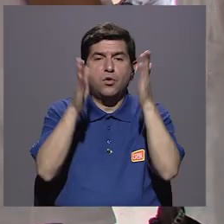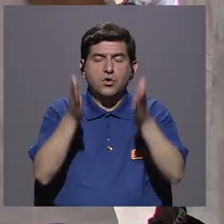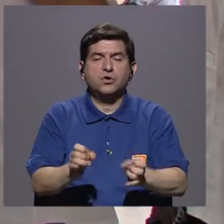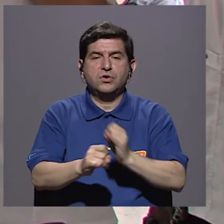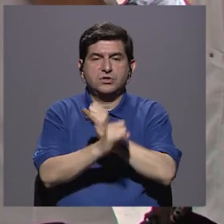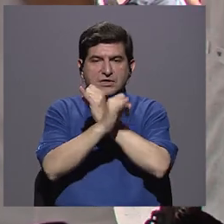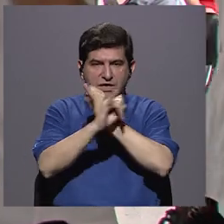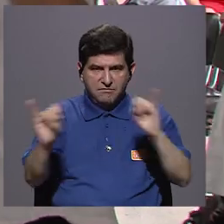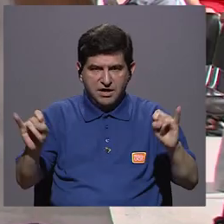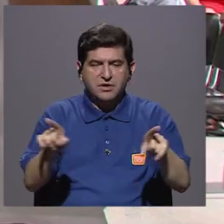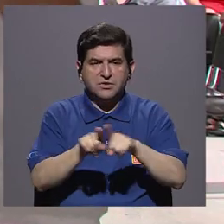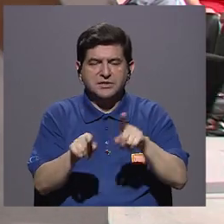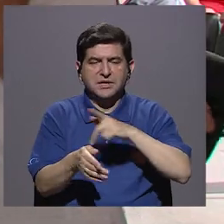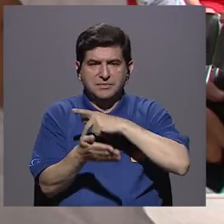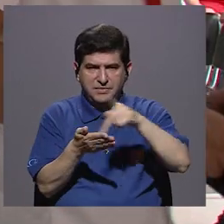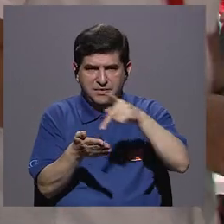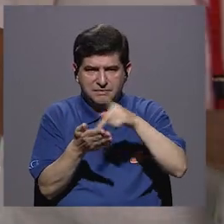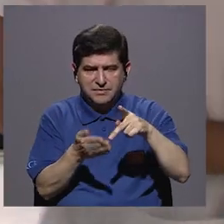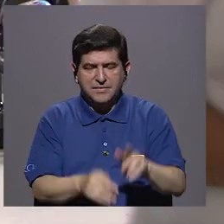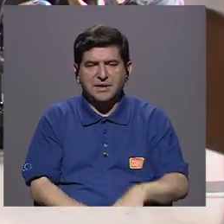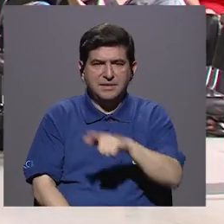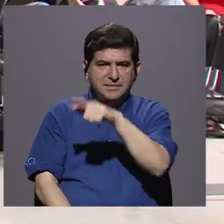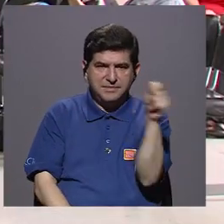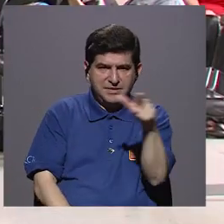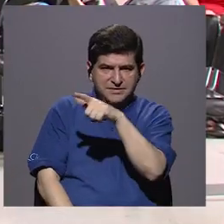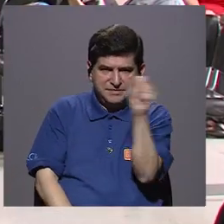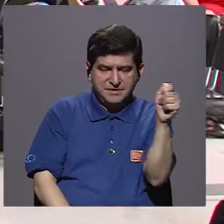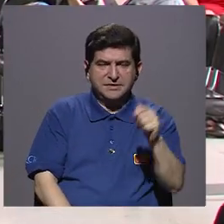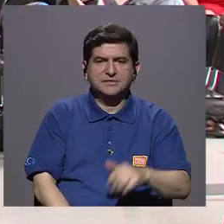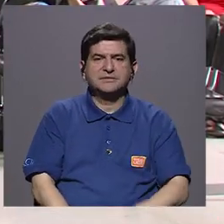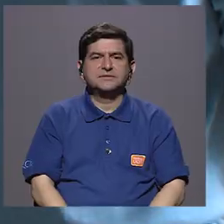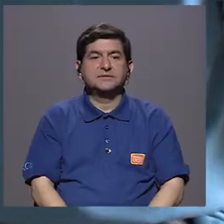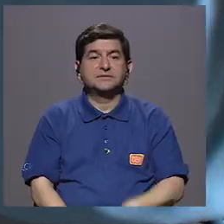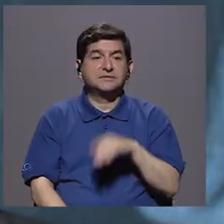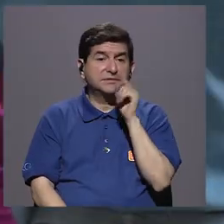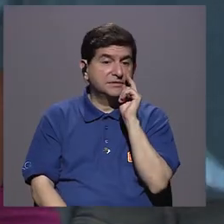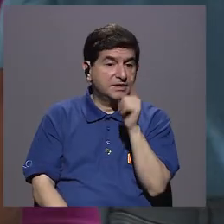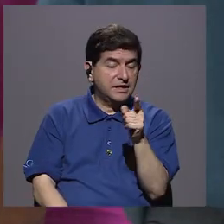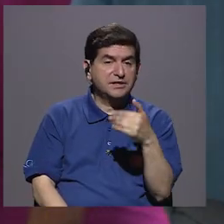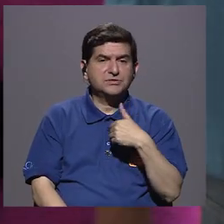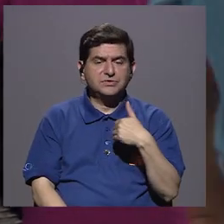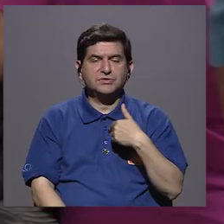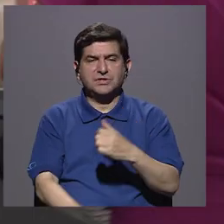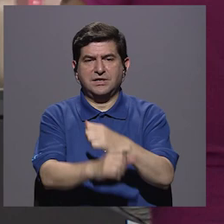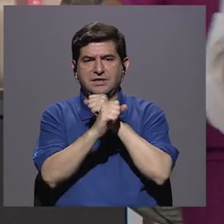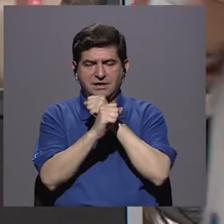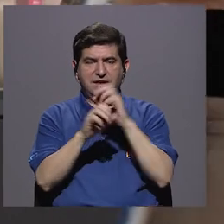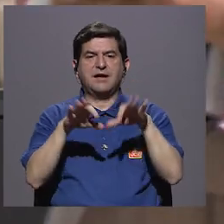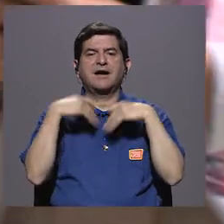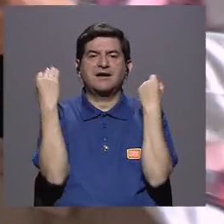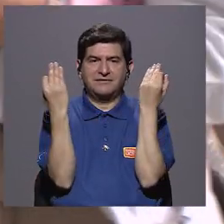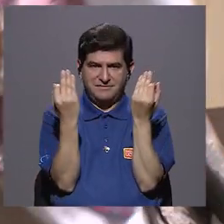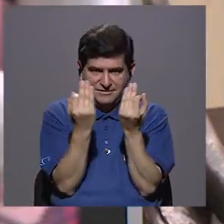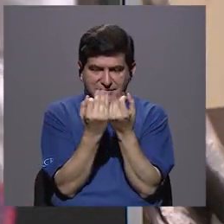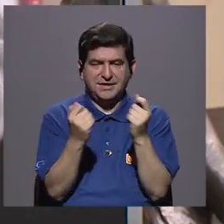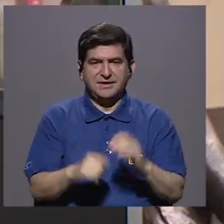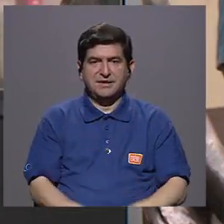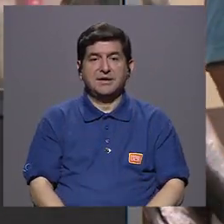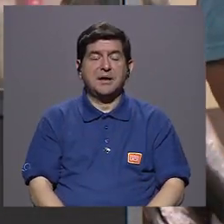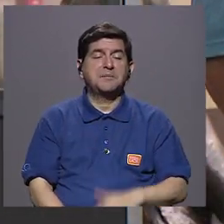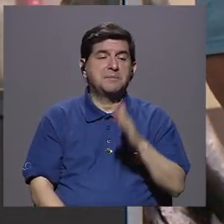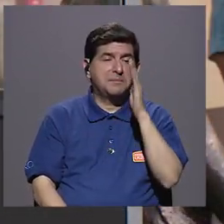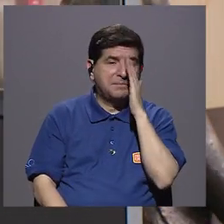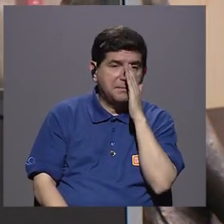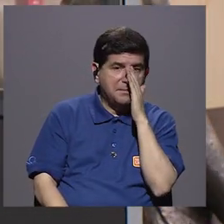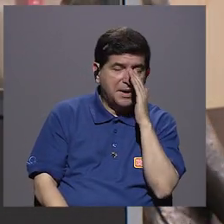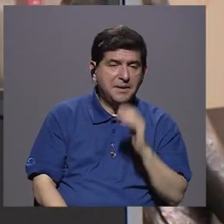trabajador independiente, que también cancela mes a mes su cuota voluntaria. Estos, a su vez, tienen asegurados a sus familiares, que pueden ser